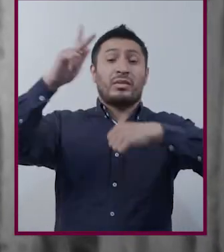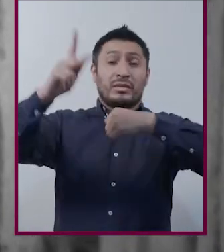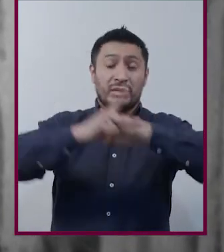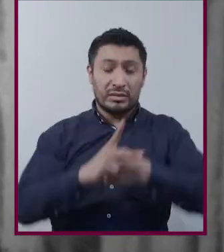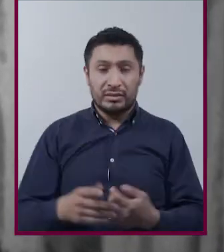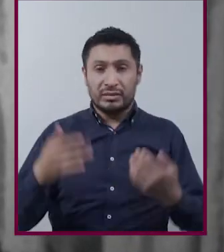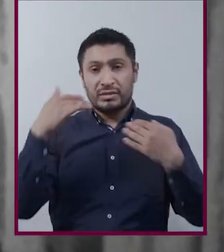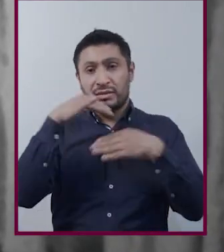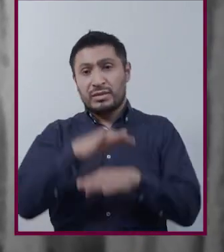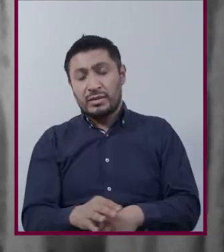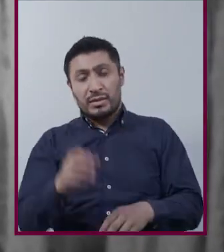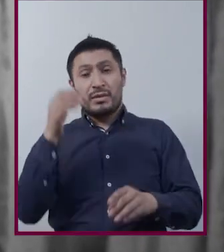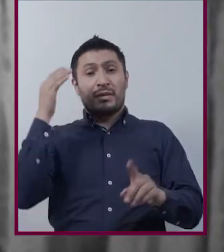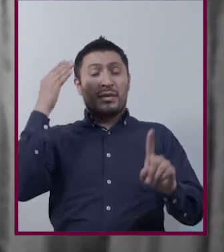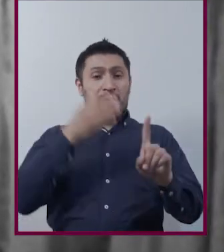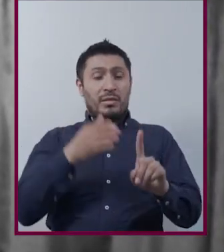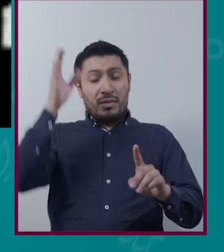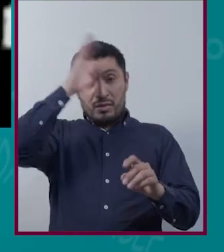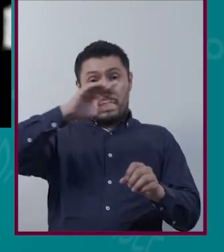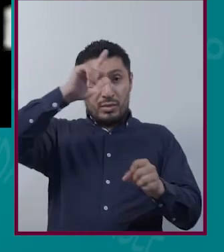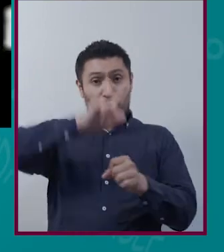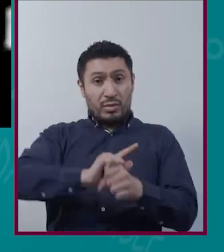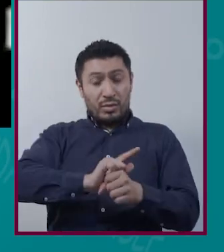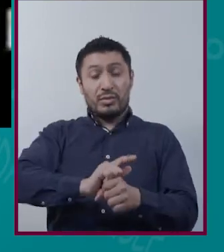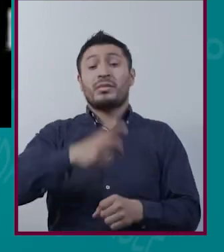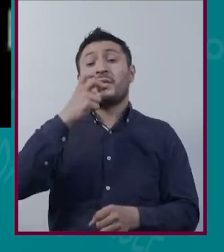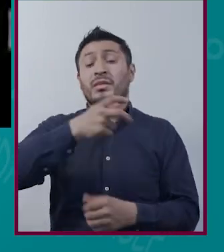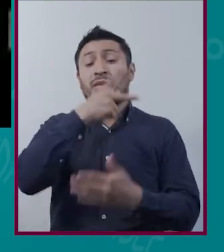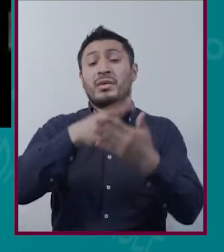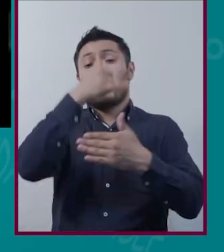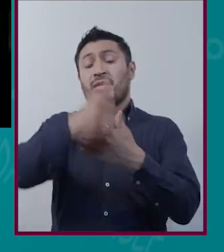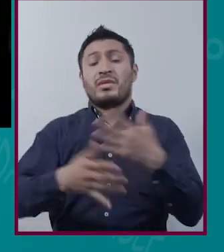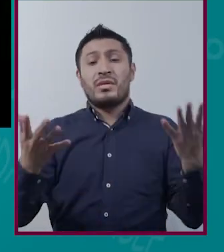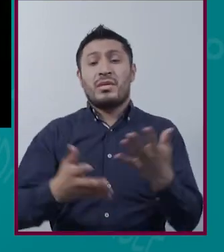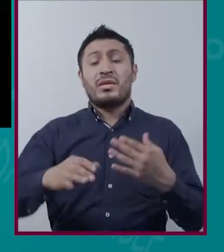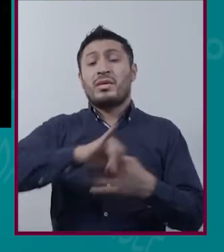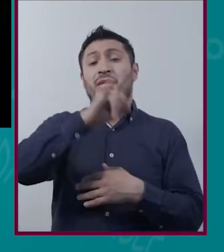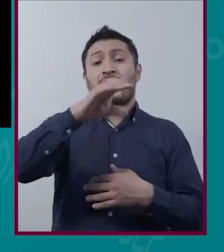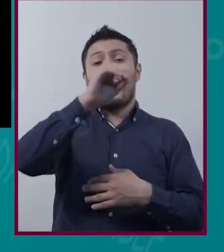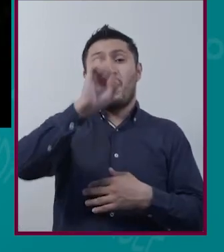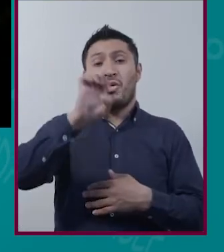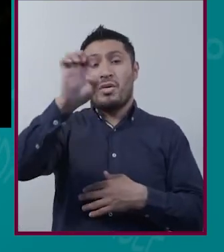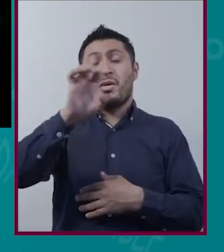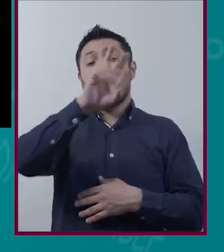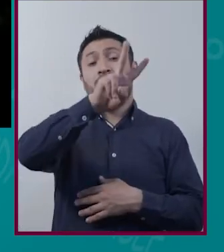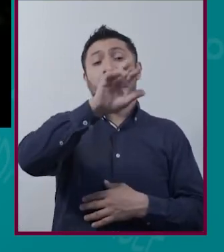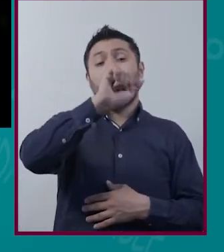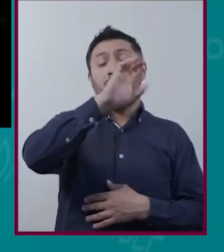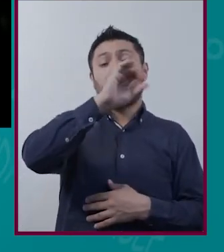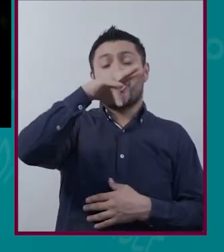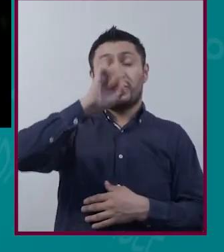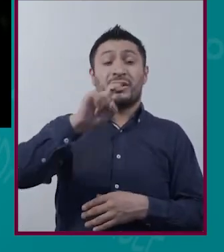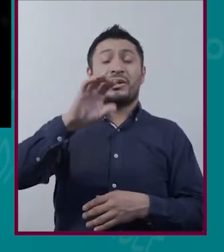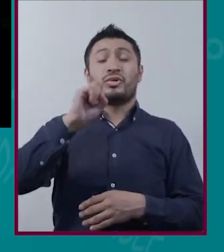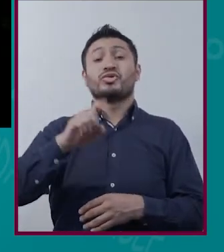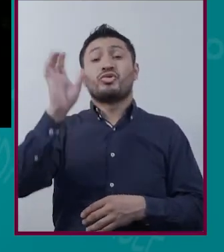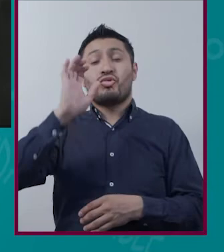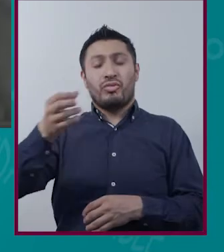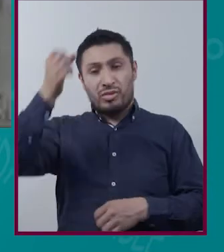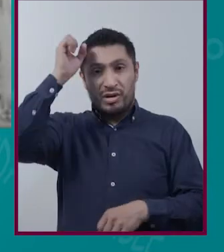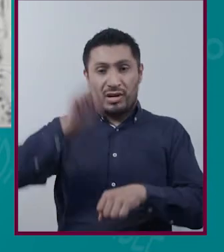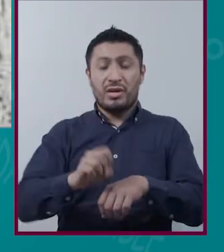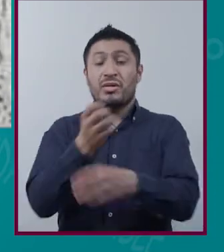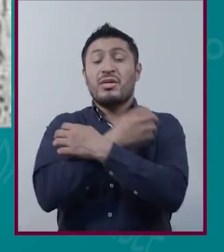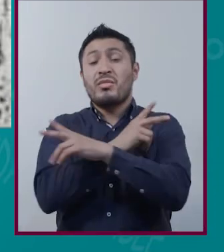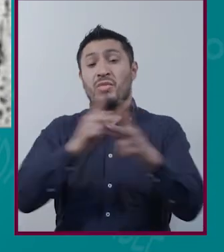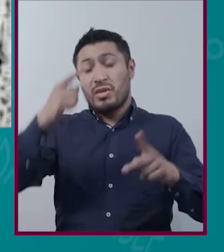a través de las misiones culturales. Este proyecto lo gestó José Vasconcelos como secretario de Educación Pública para